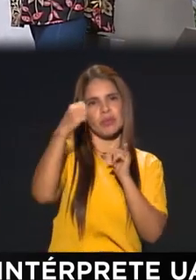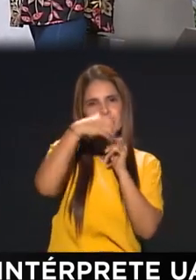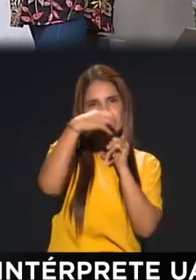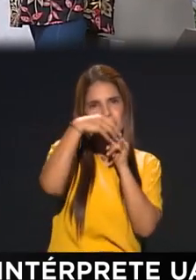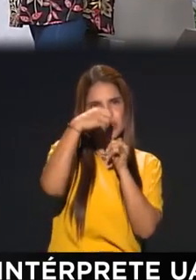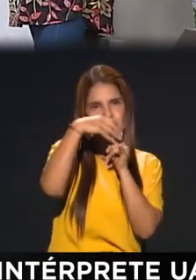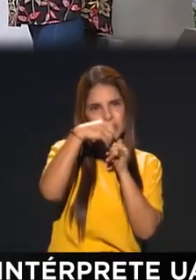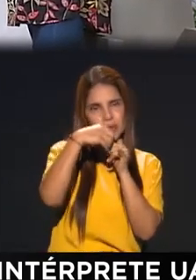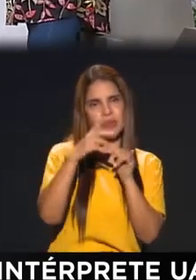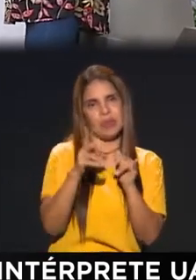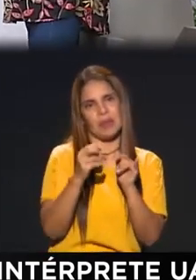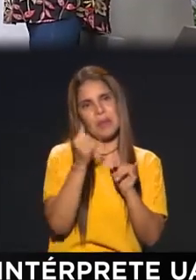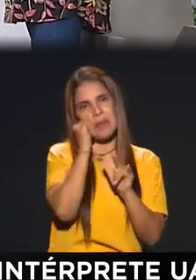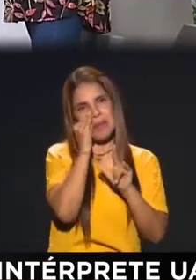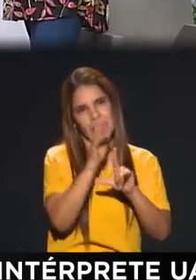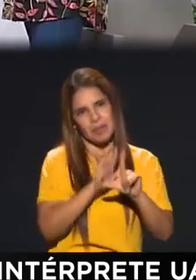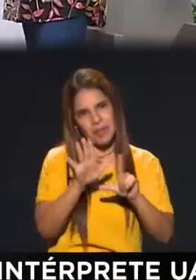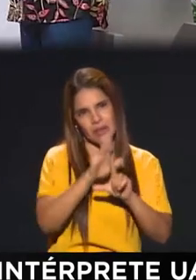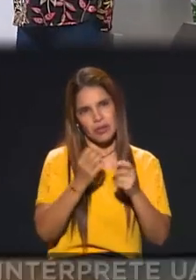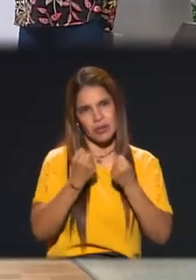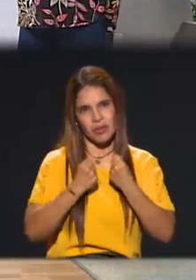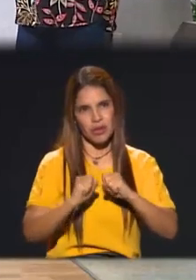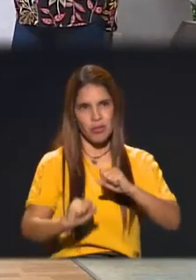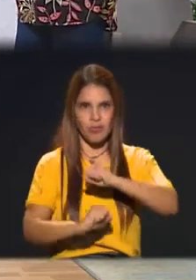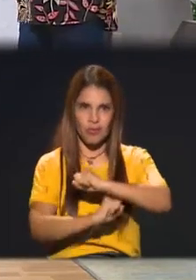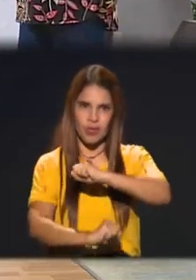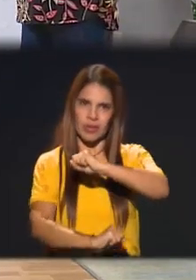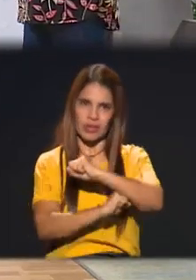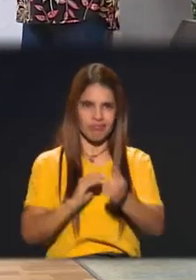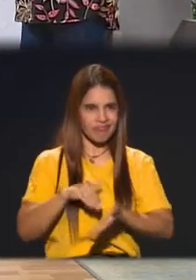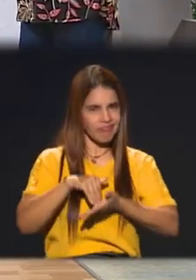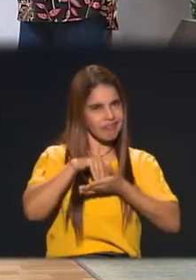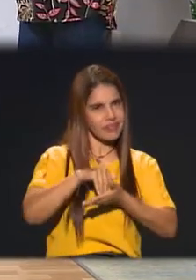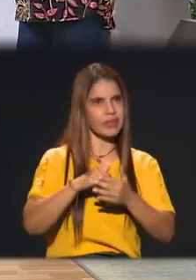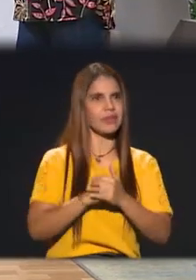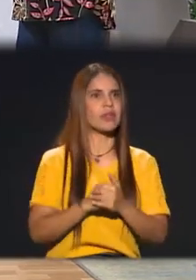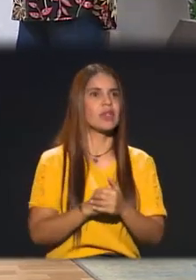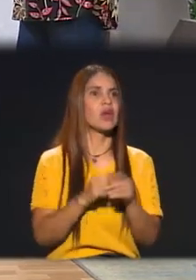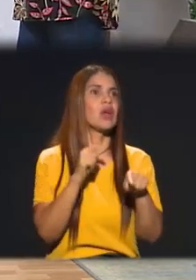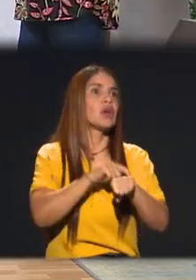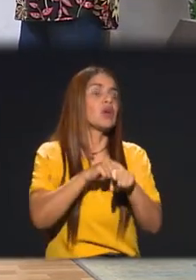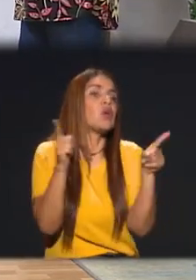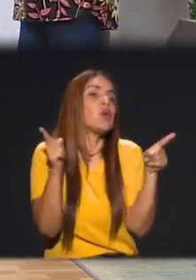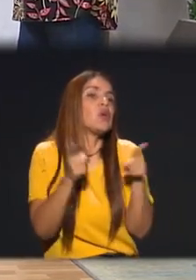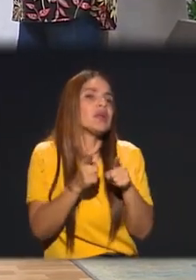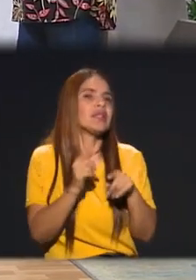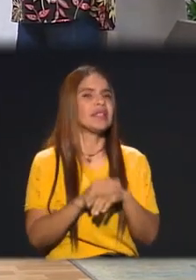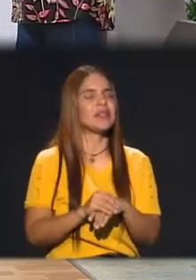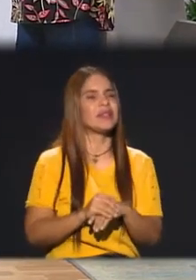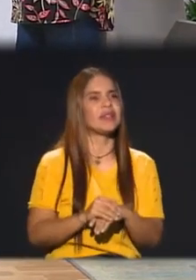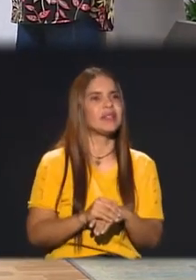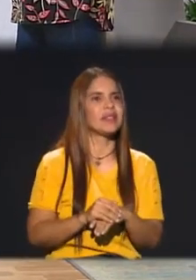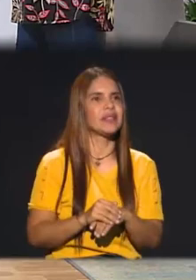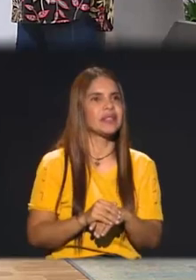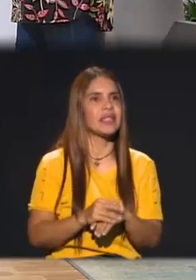su metodología, no la que hace el otro, sino en lo que usted es fuerte, fortalezcase más. Listo. Exacto. Pues de acá, cortico, porque me voy a mensajes institucionales. Ah, y usted bro,